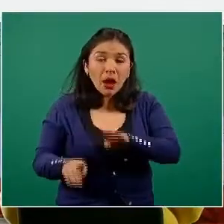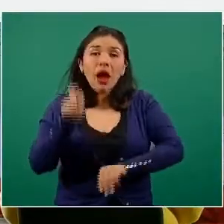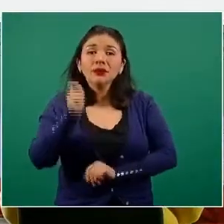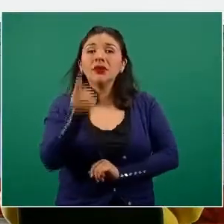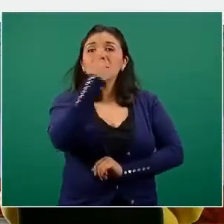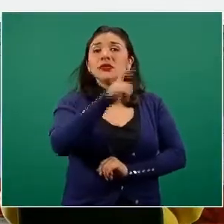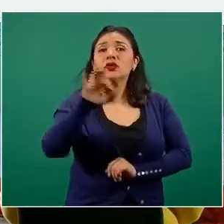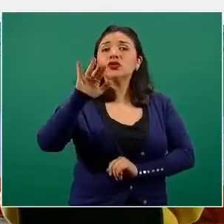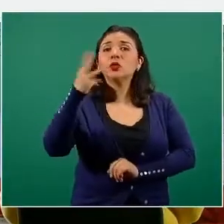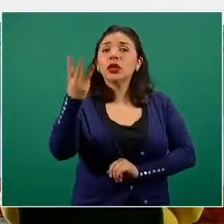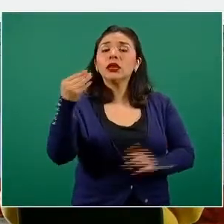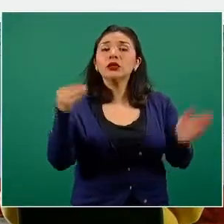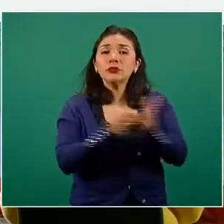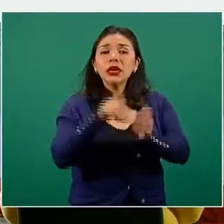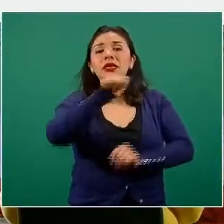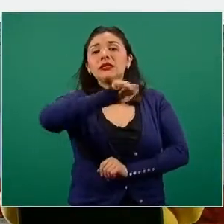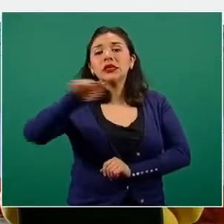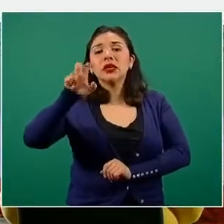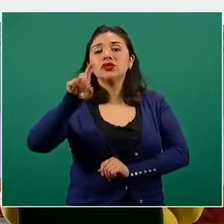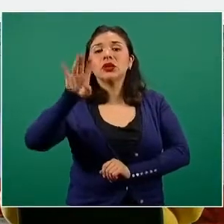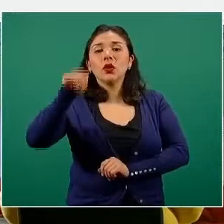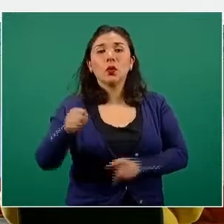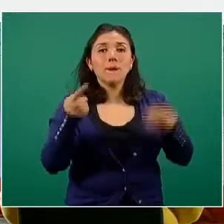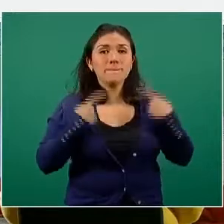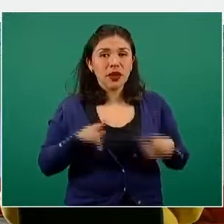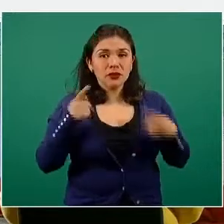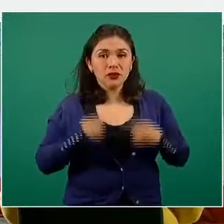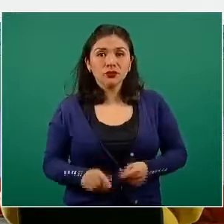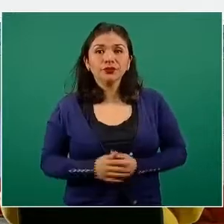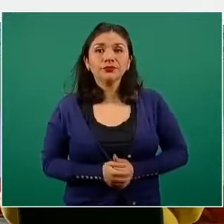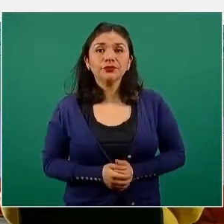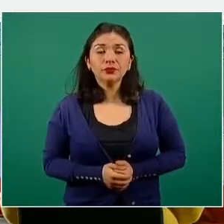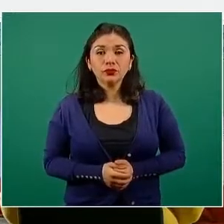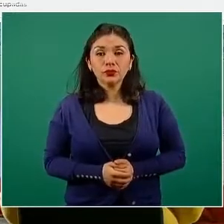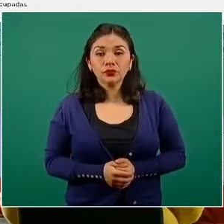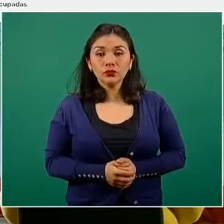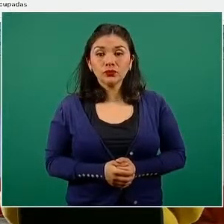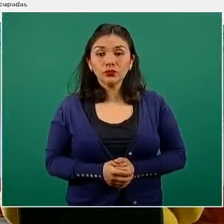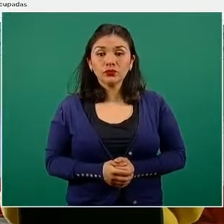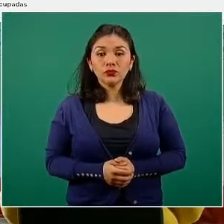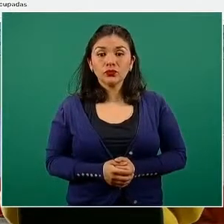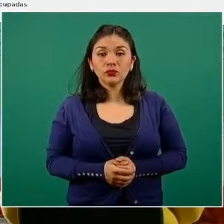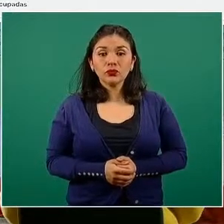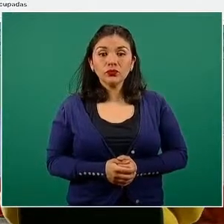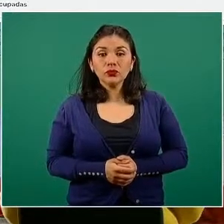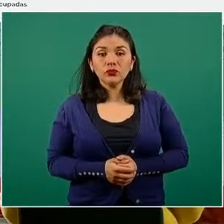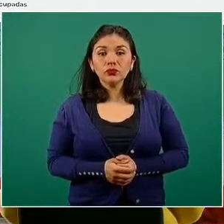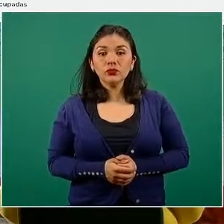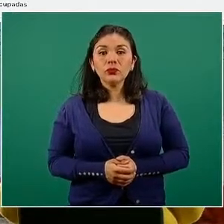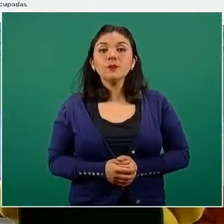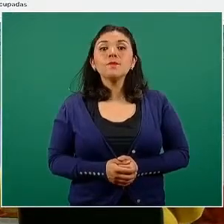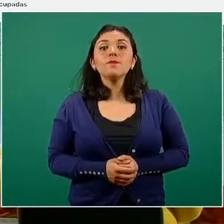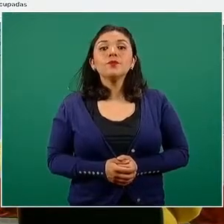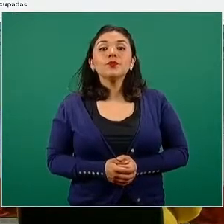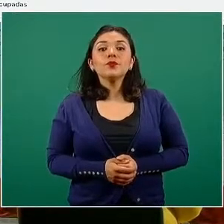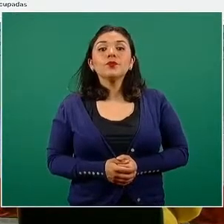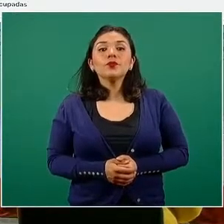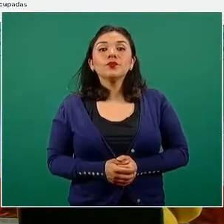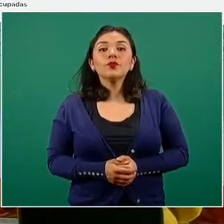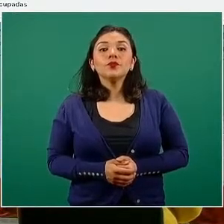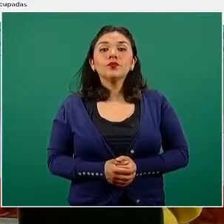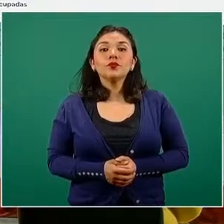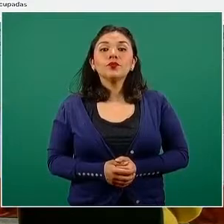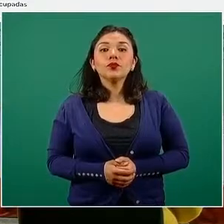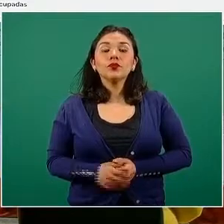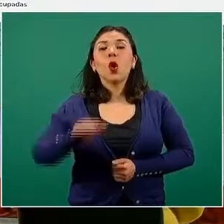153.639. La siguiente, por favor. La otra es la forma que